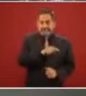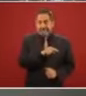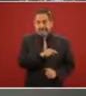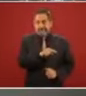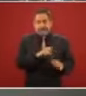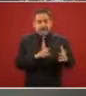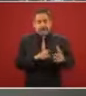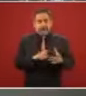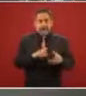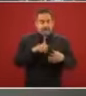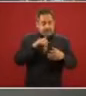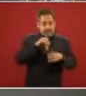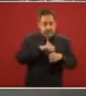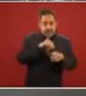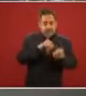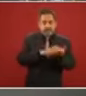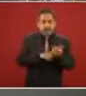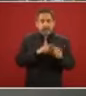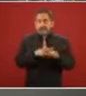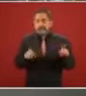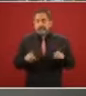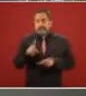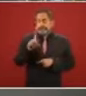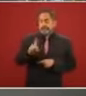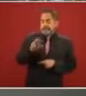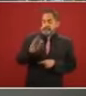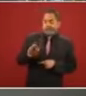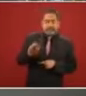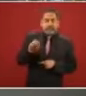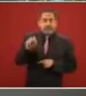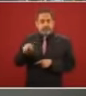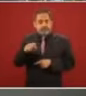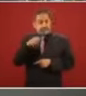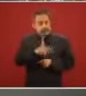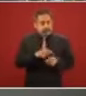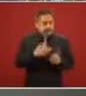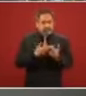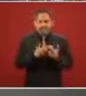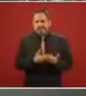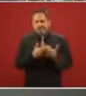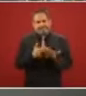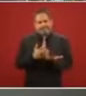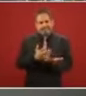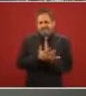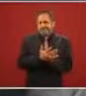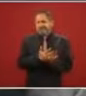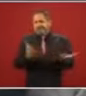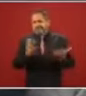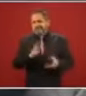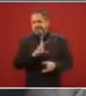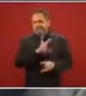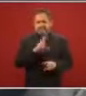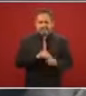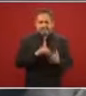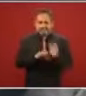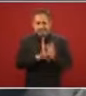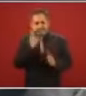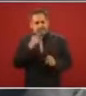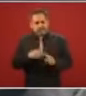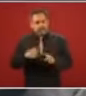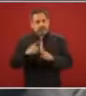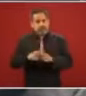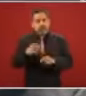no estaba clasificado como el DFS, pero es un fondo increíble en donde se pueden encontrar documentos